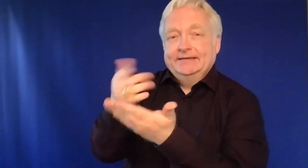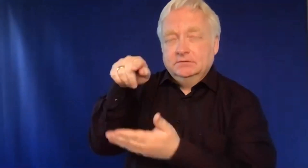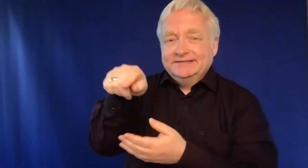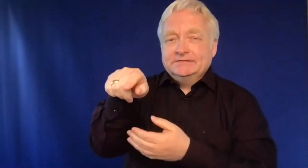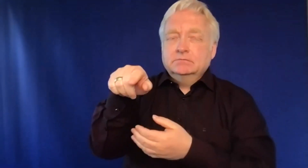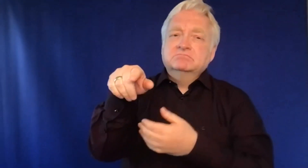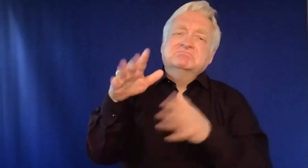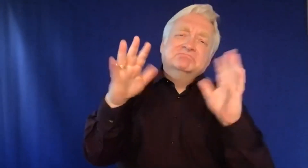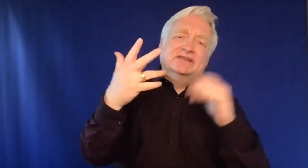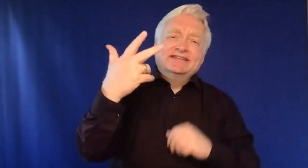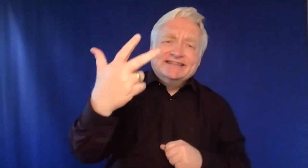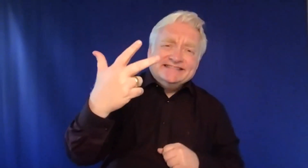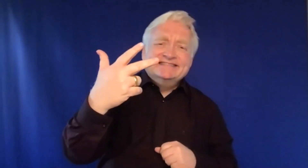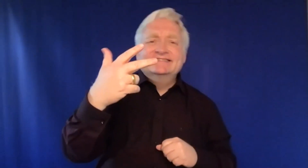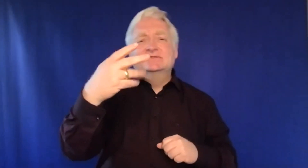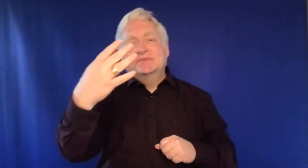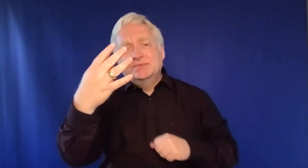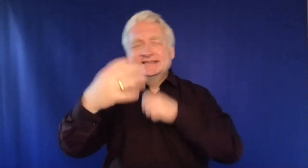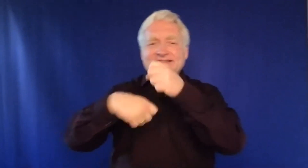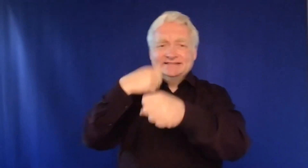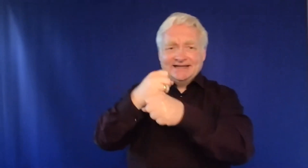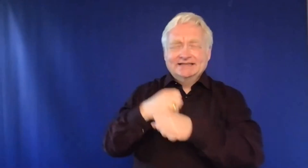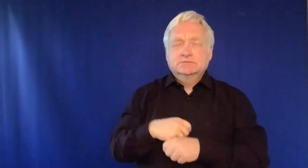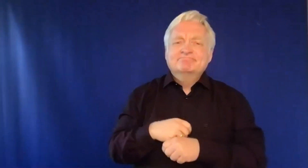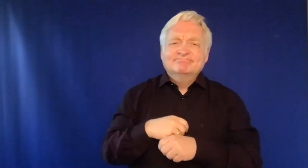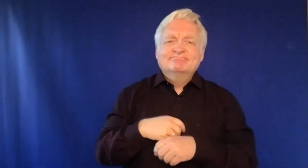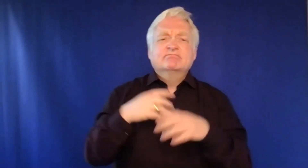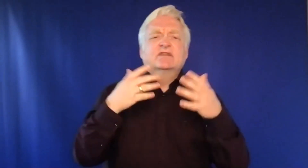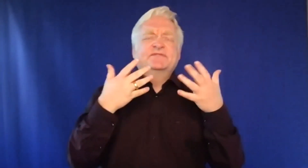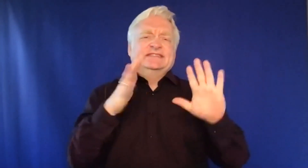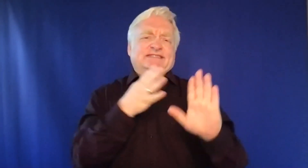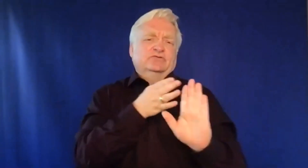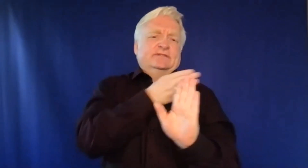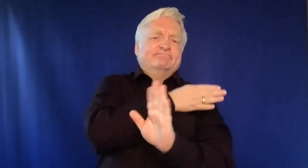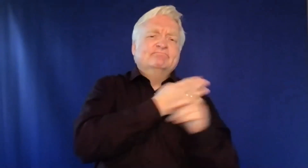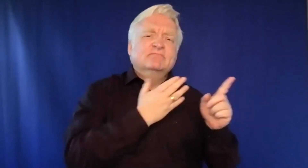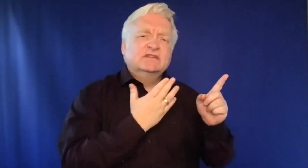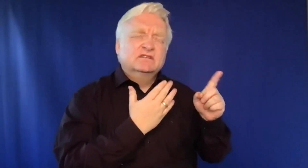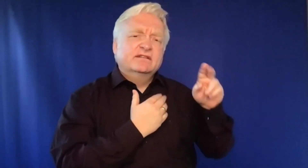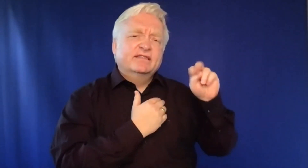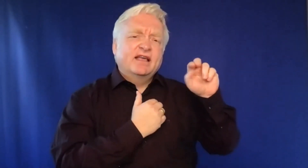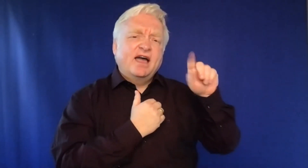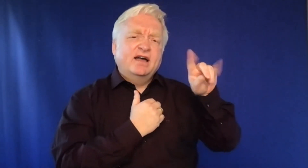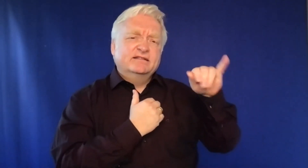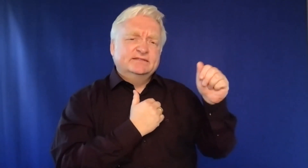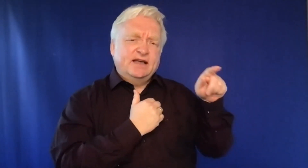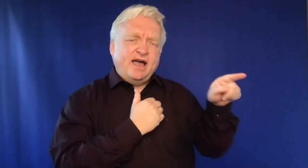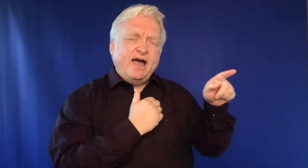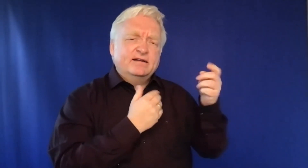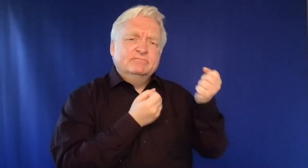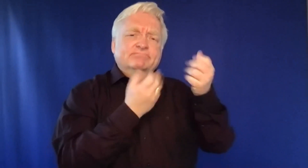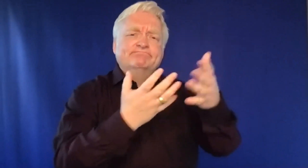heterogeneidad. Hay programas formativos a nivel universitario, grados universitarios de 3 o 4 años.